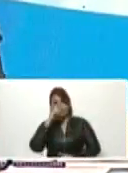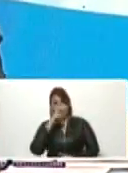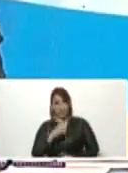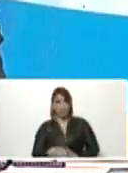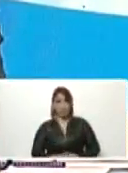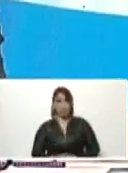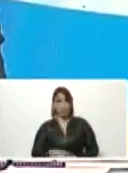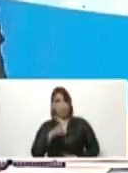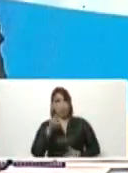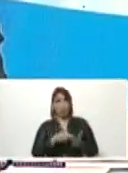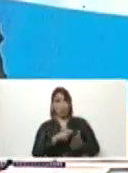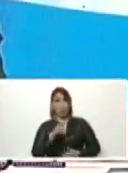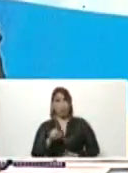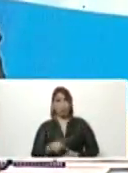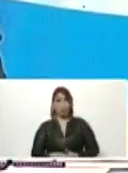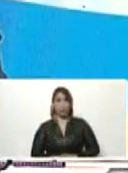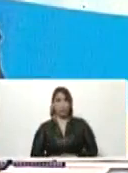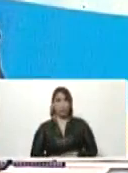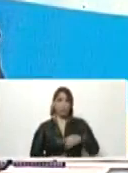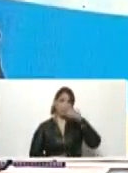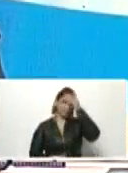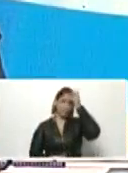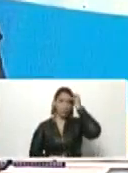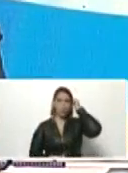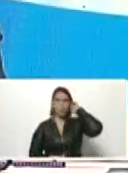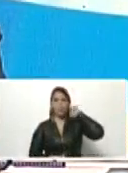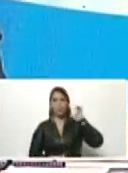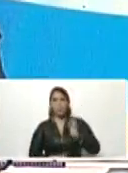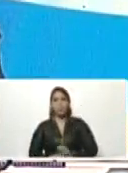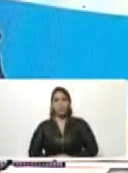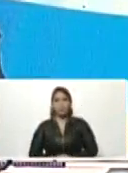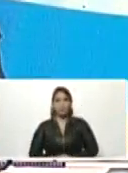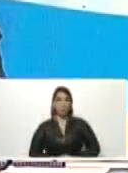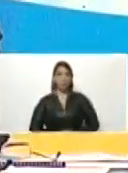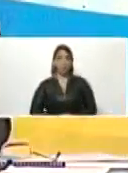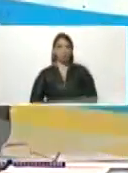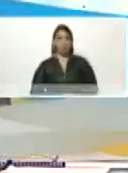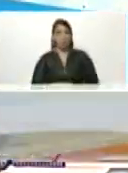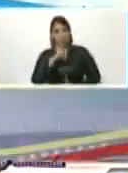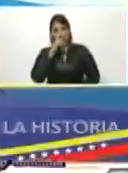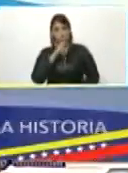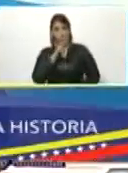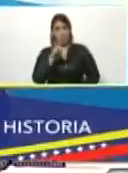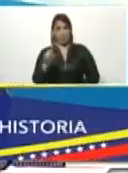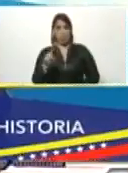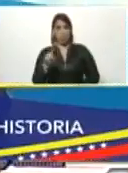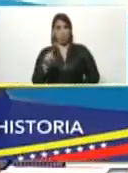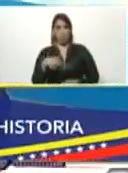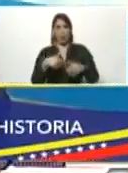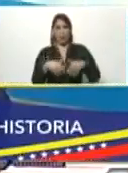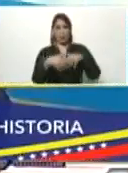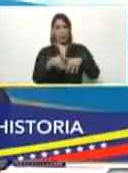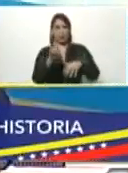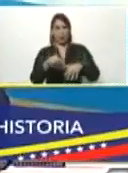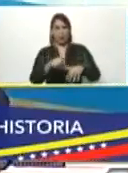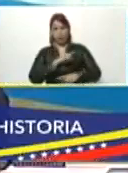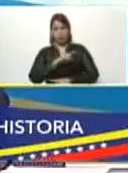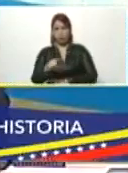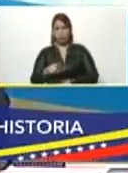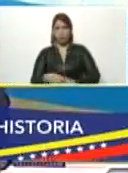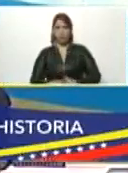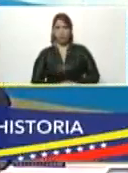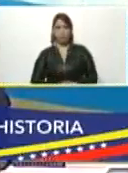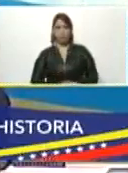21. El ejército de Guayaquil, el ejército de Quito, que los mandó, que